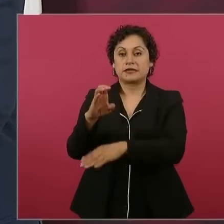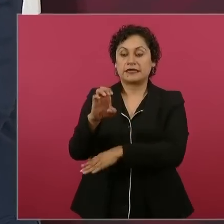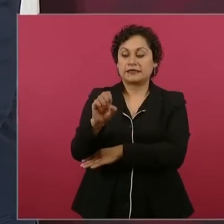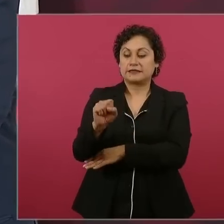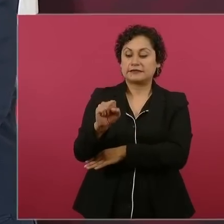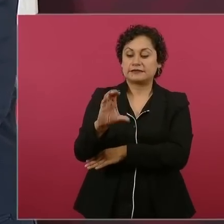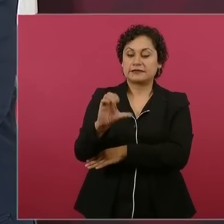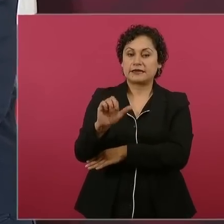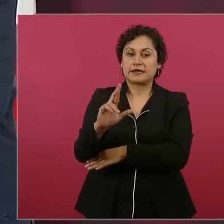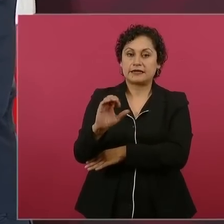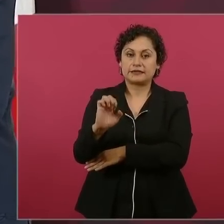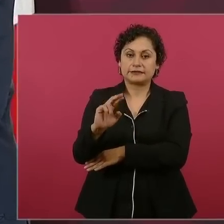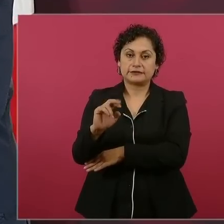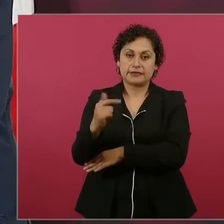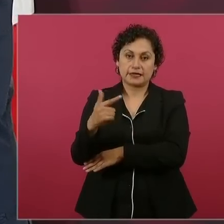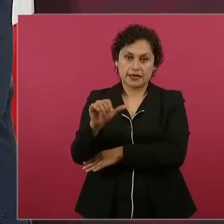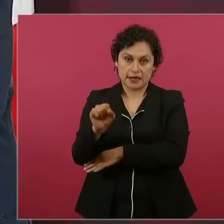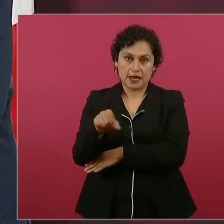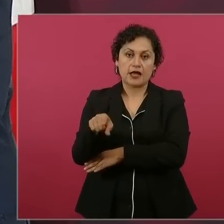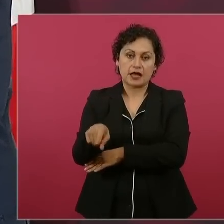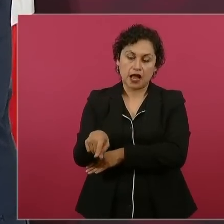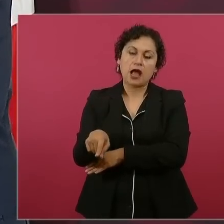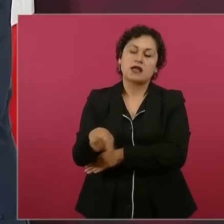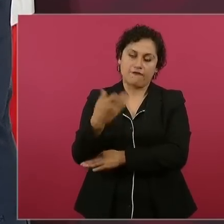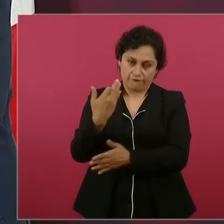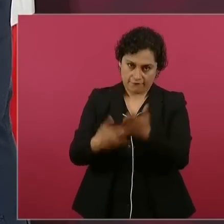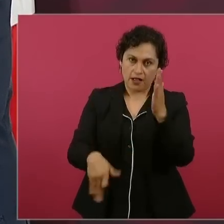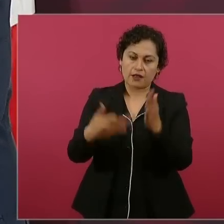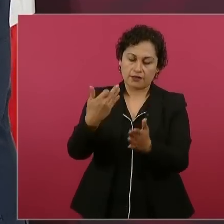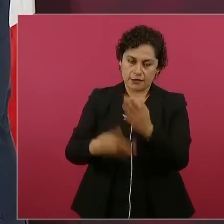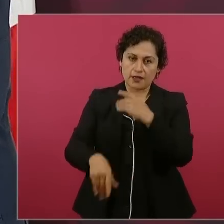haciendo un acueducto